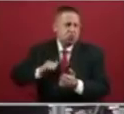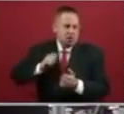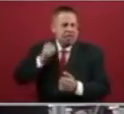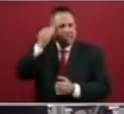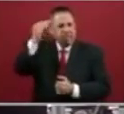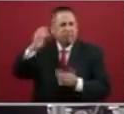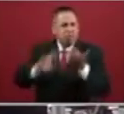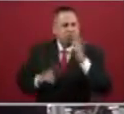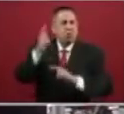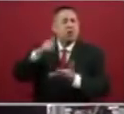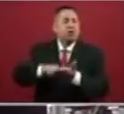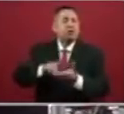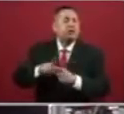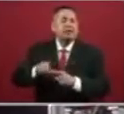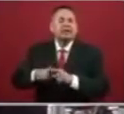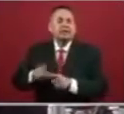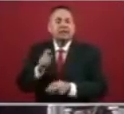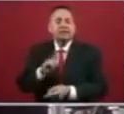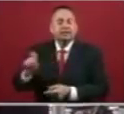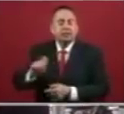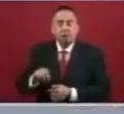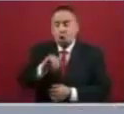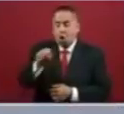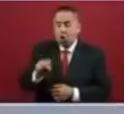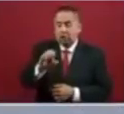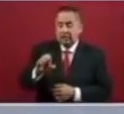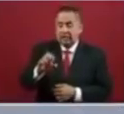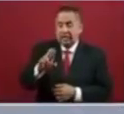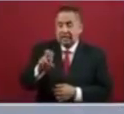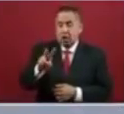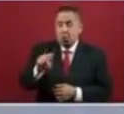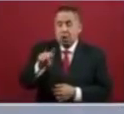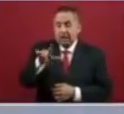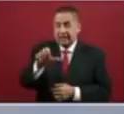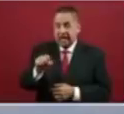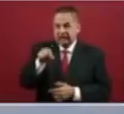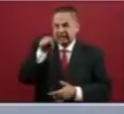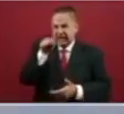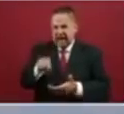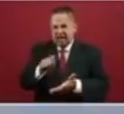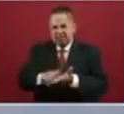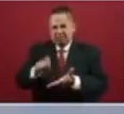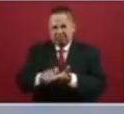revolucionario que fue José Revueltas.